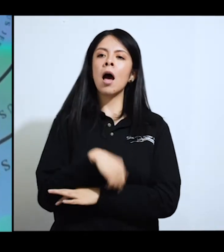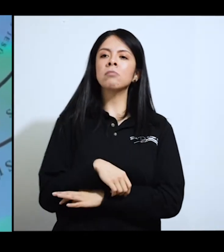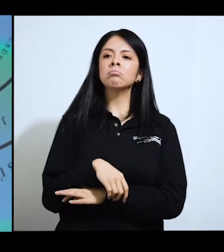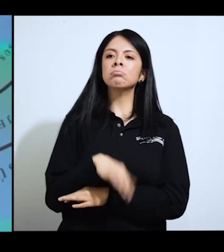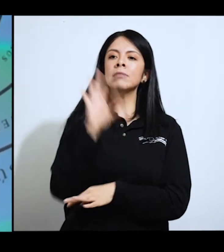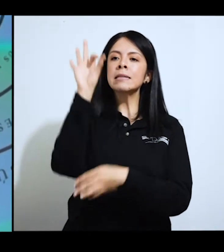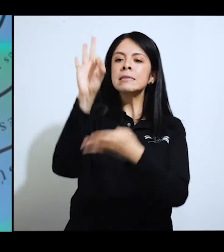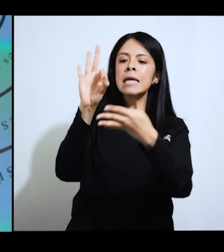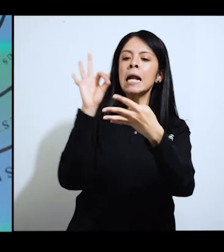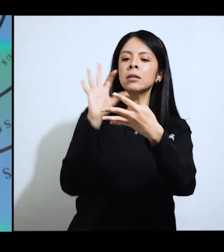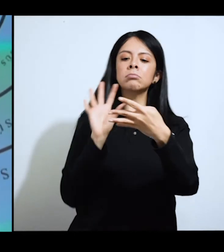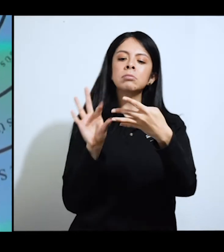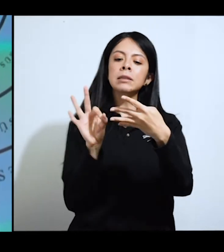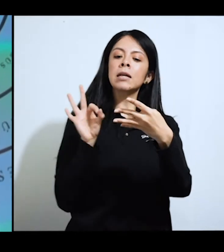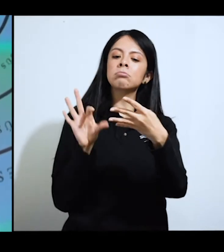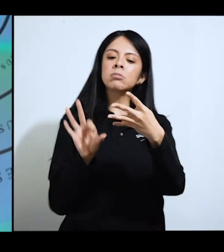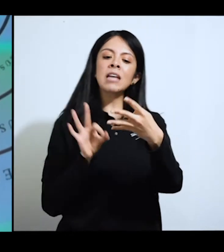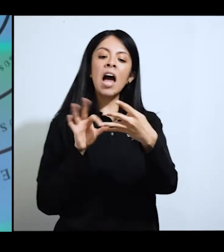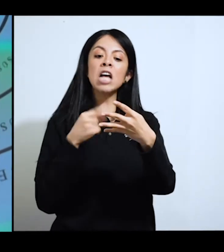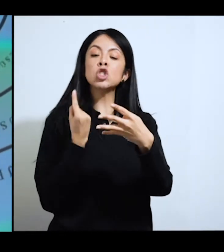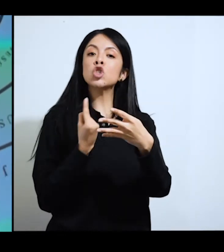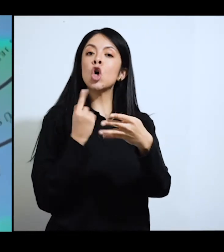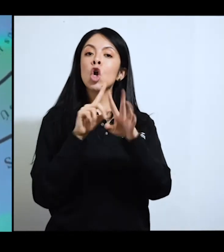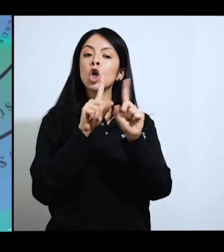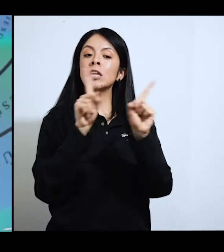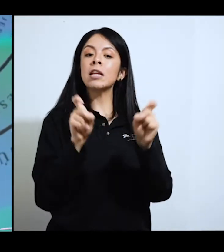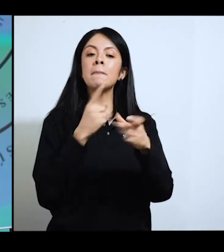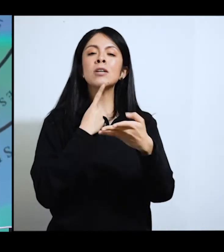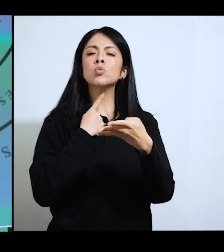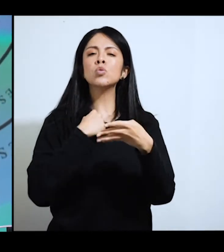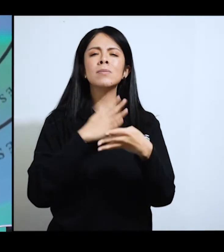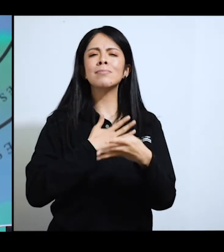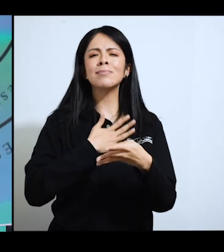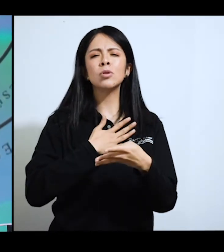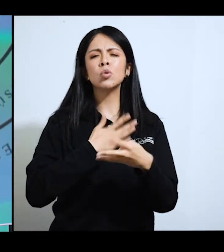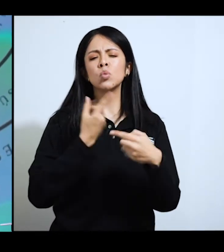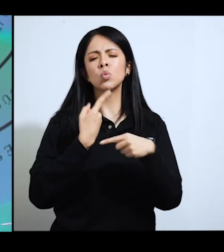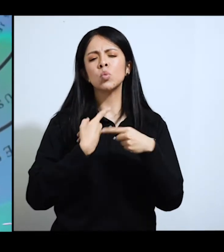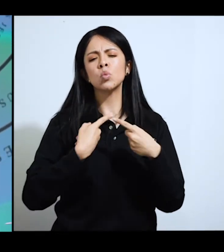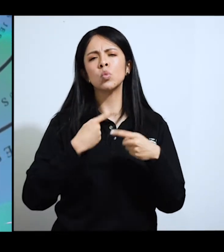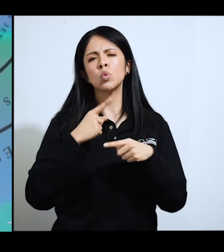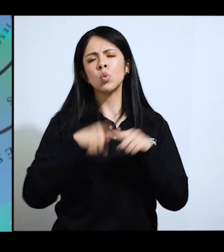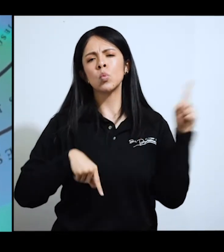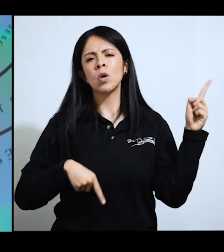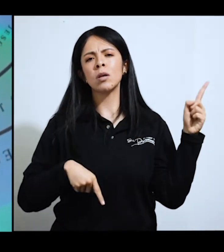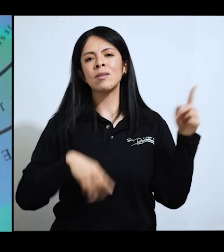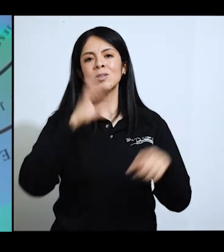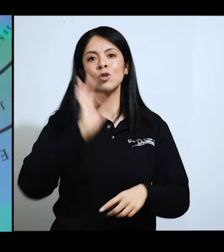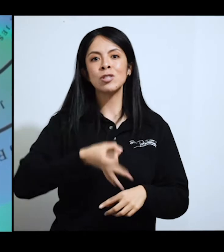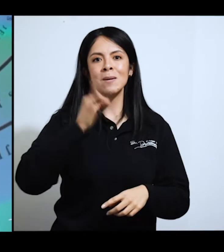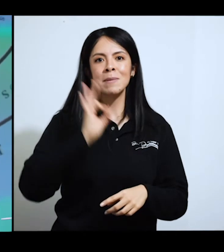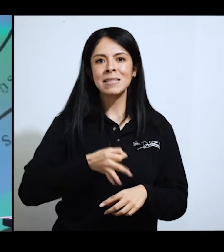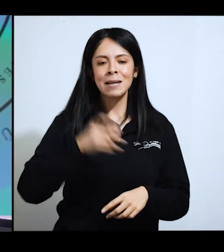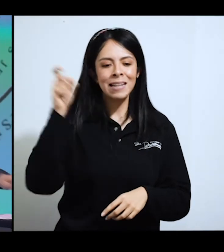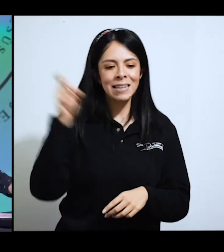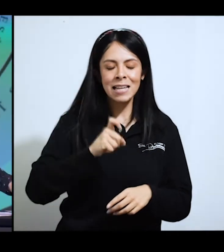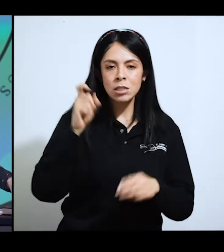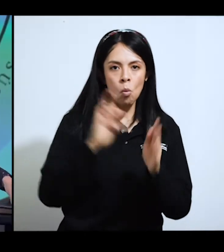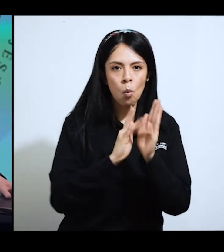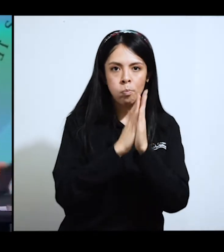al predicar. Es decir, yo no puedo predicar solo los temas que a mí me gustan. No, yo tengo